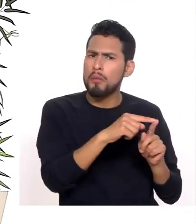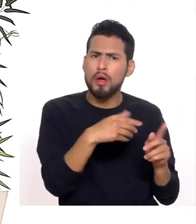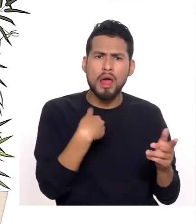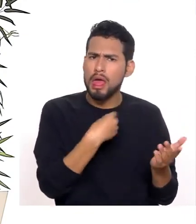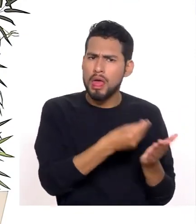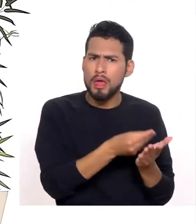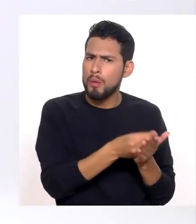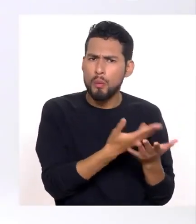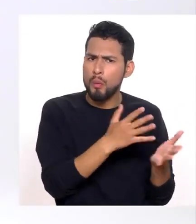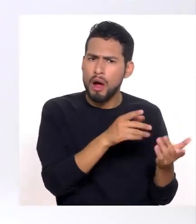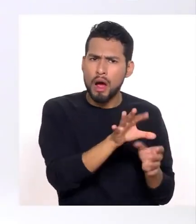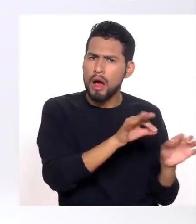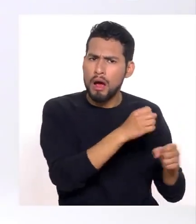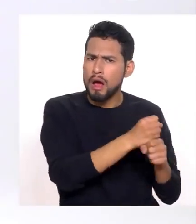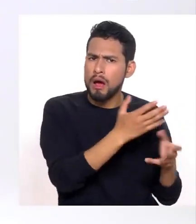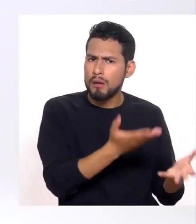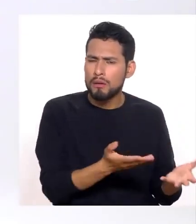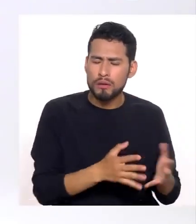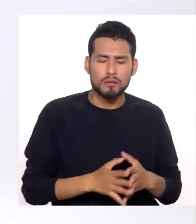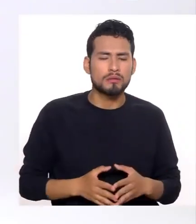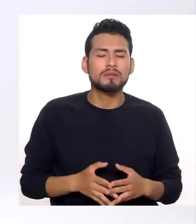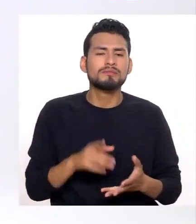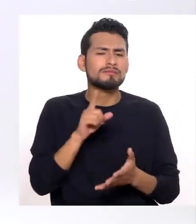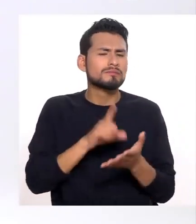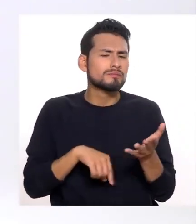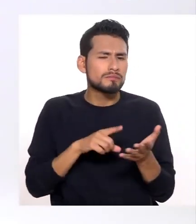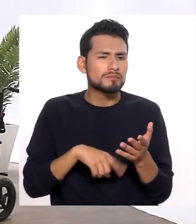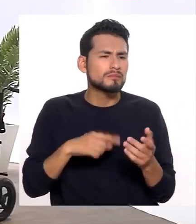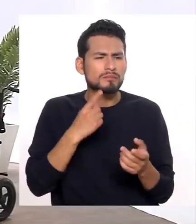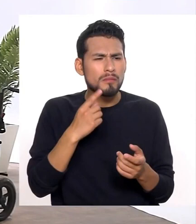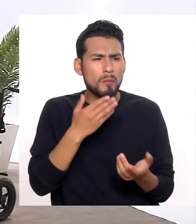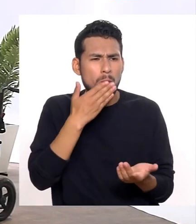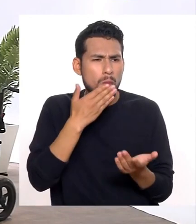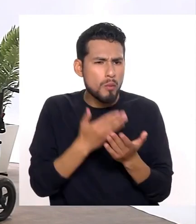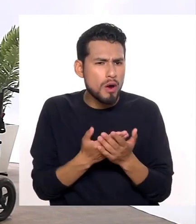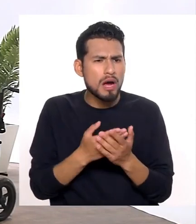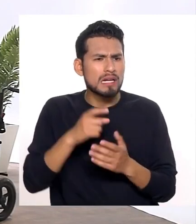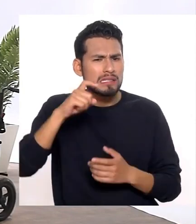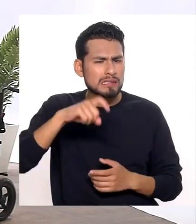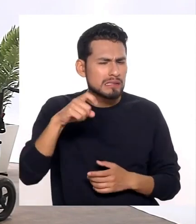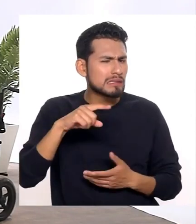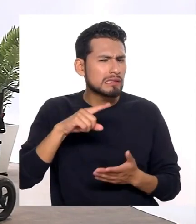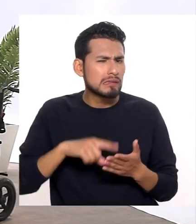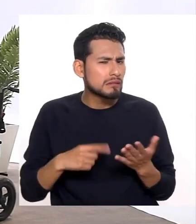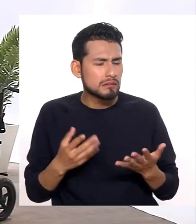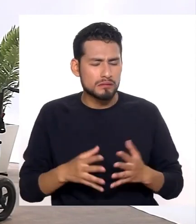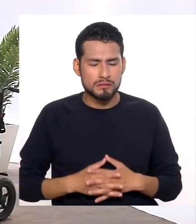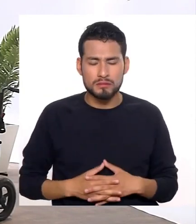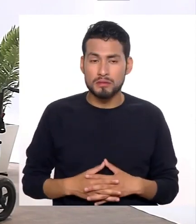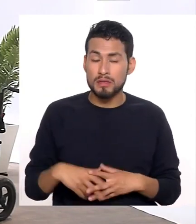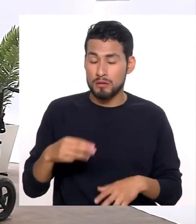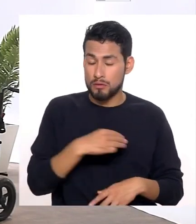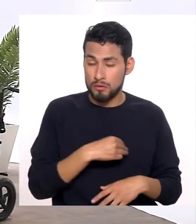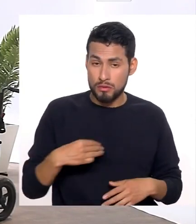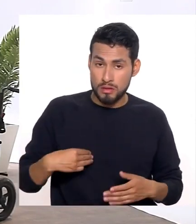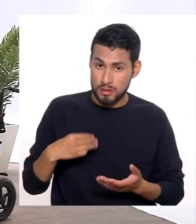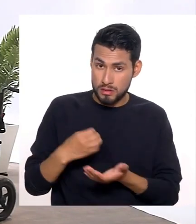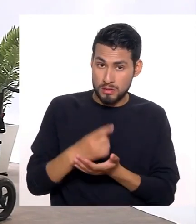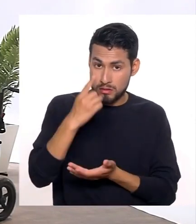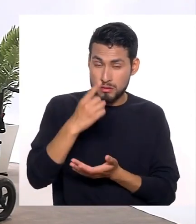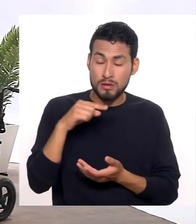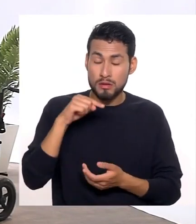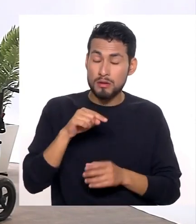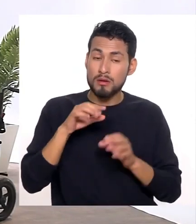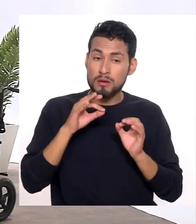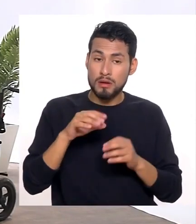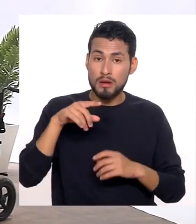con presupuesto. Entonces, ¿qué sería aquí lo pertinente o qué sería aquí lo necesario? Que el Ministerio de Educación,